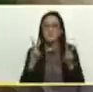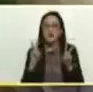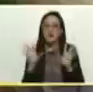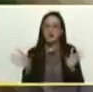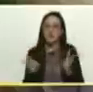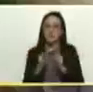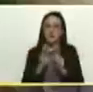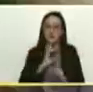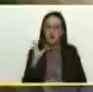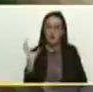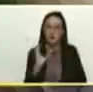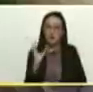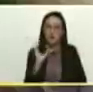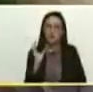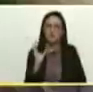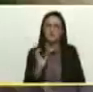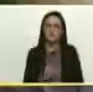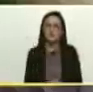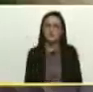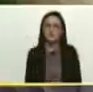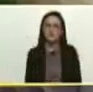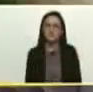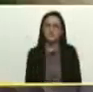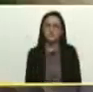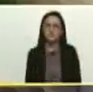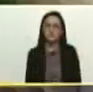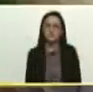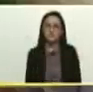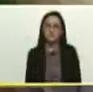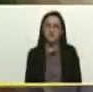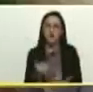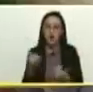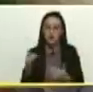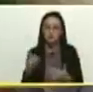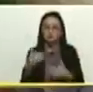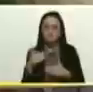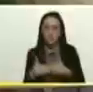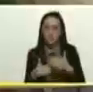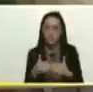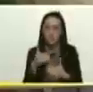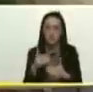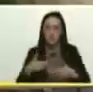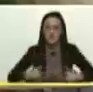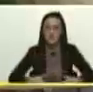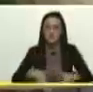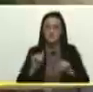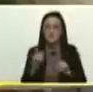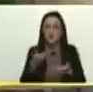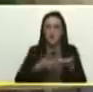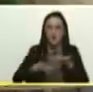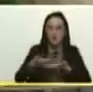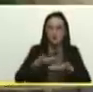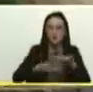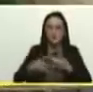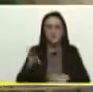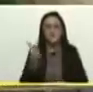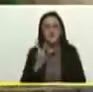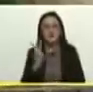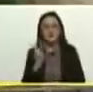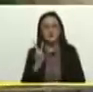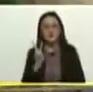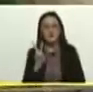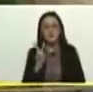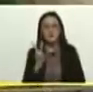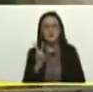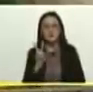Colombia y que van bien encaminados los esfuerzos de negociaciones donde Venezuela como